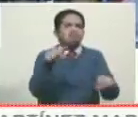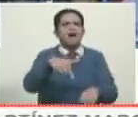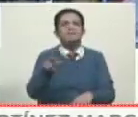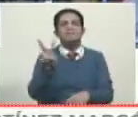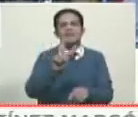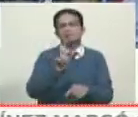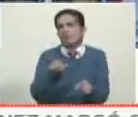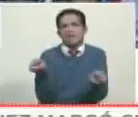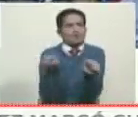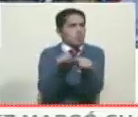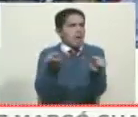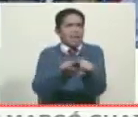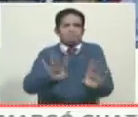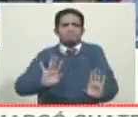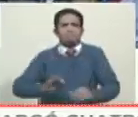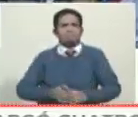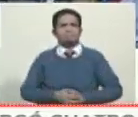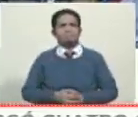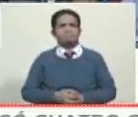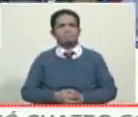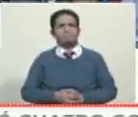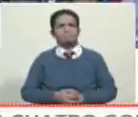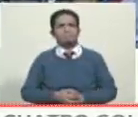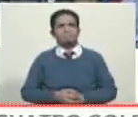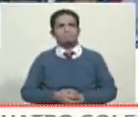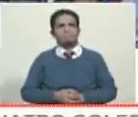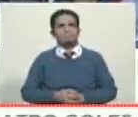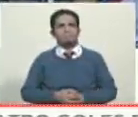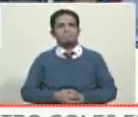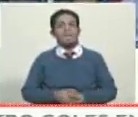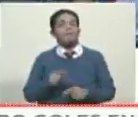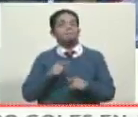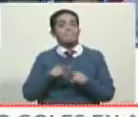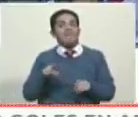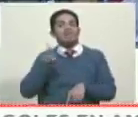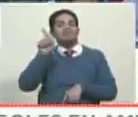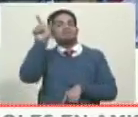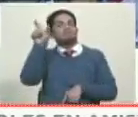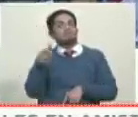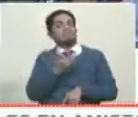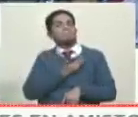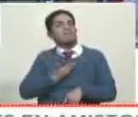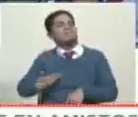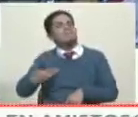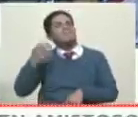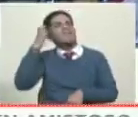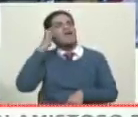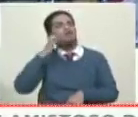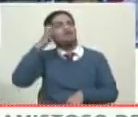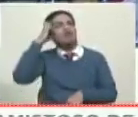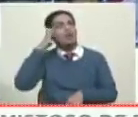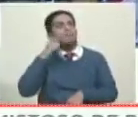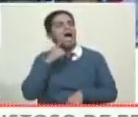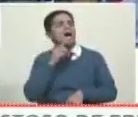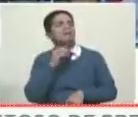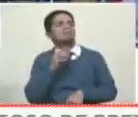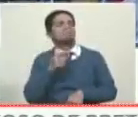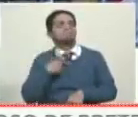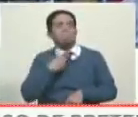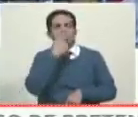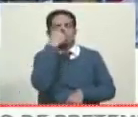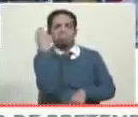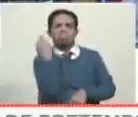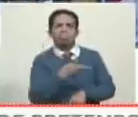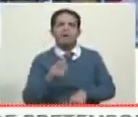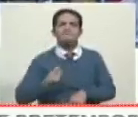territorio mientras tanto sus presidentes en europa llaman a la guerra y no le importa su vida